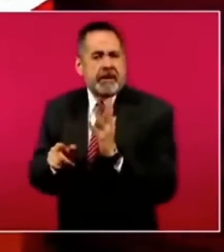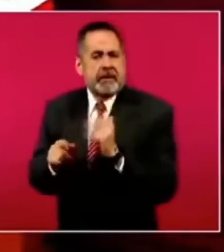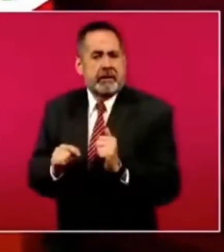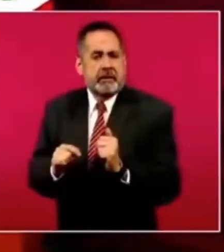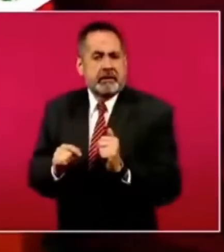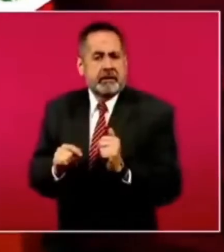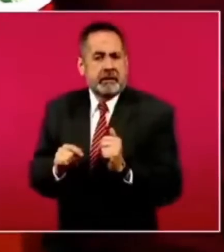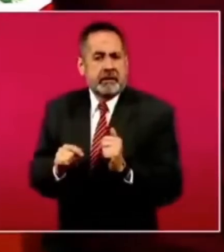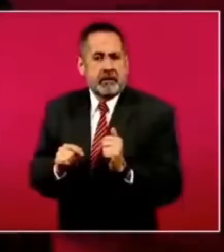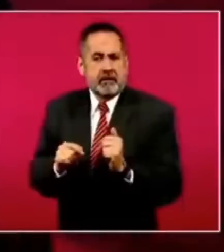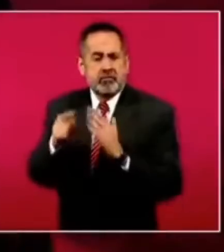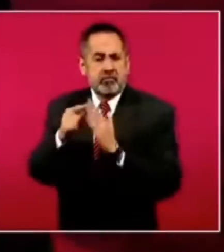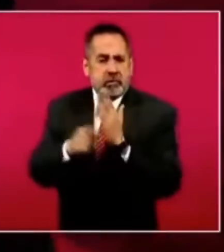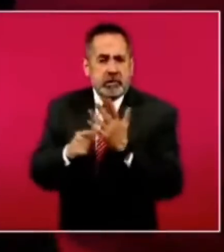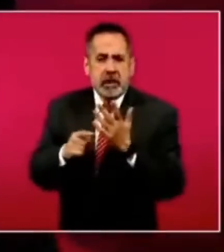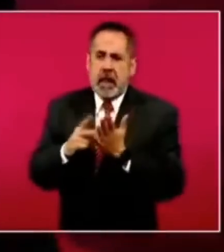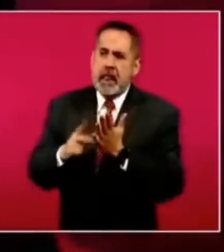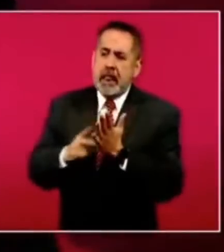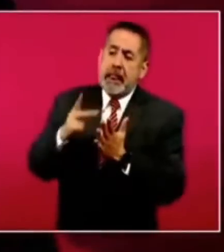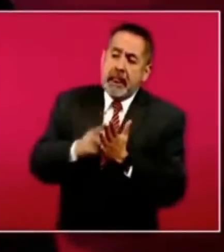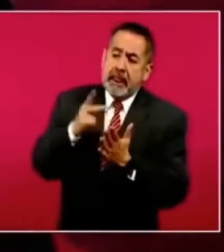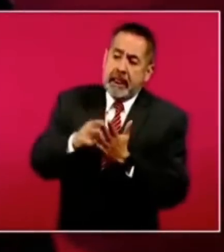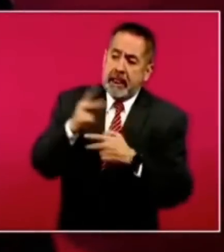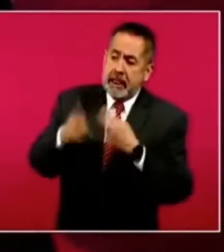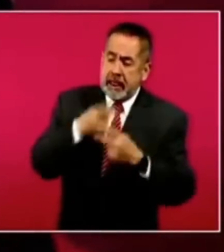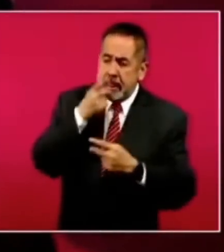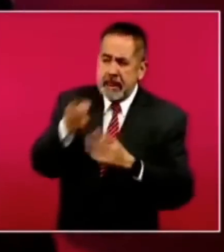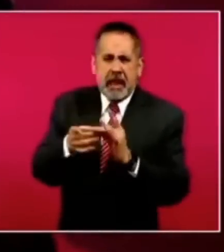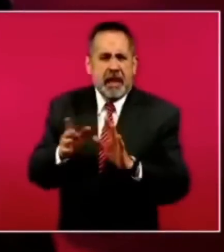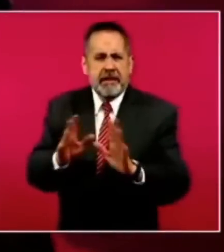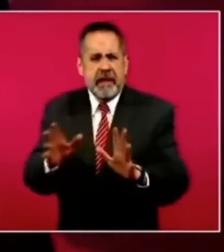que no se tienen que estar repitiendo.